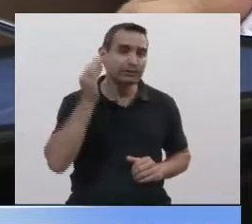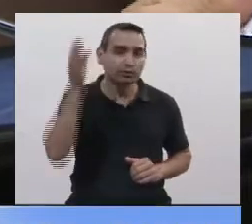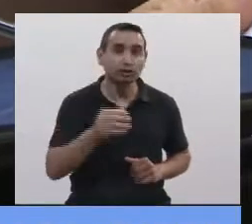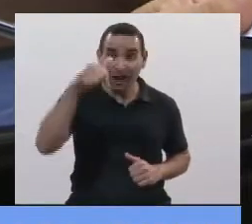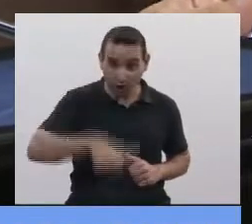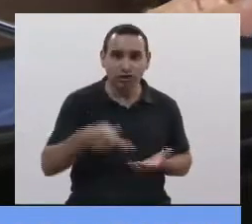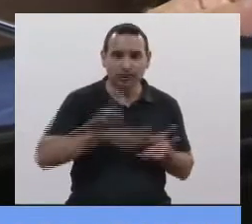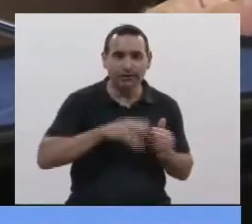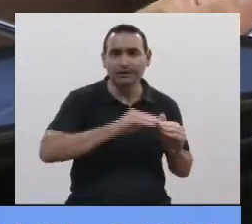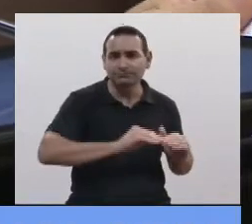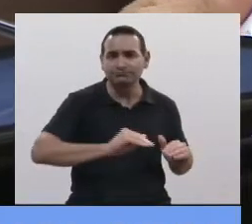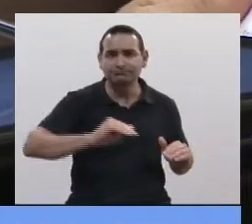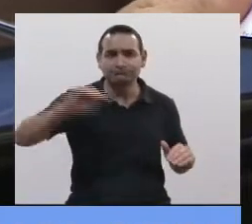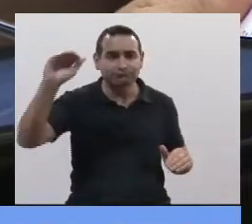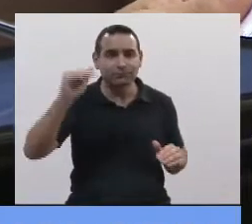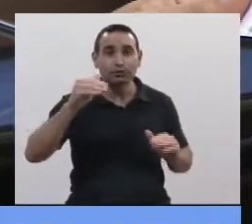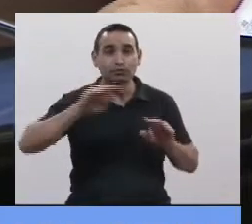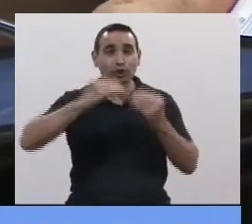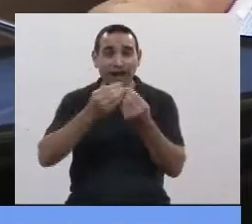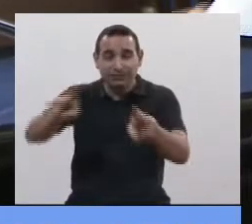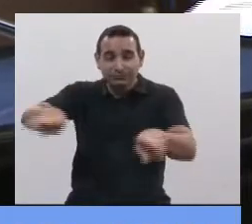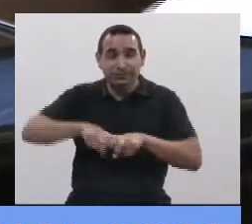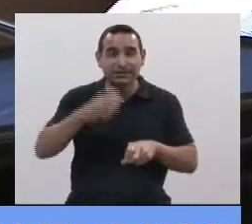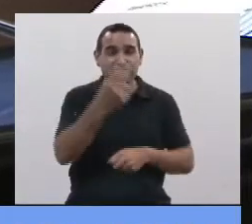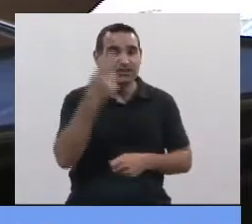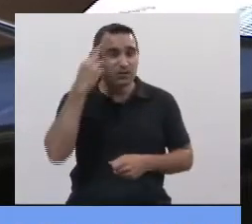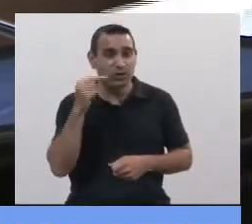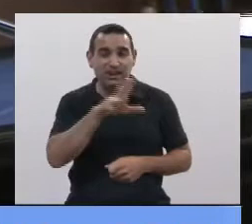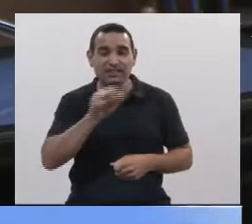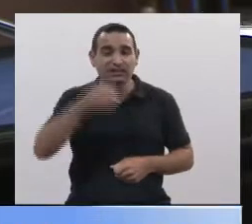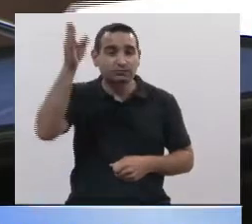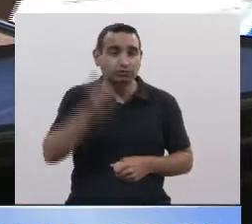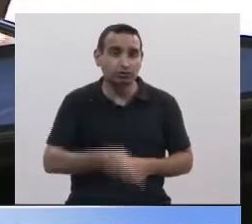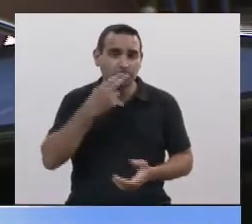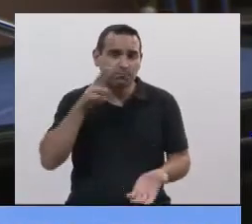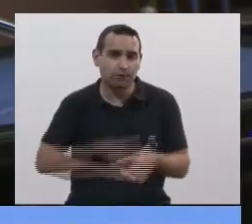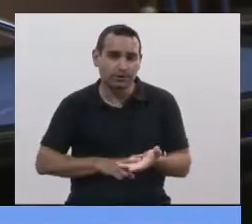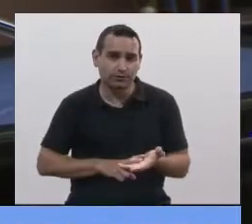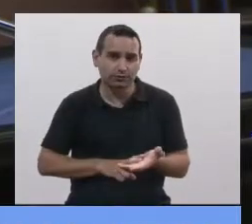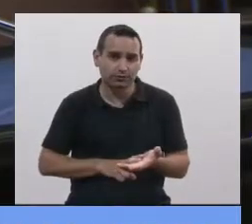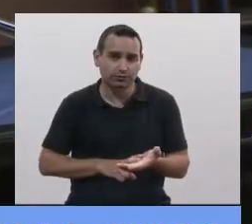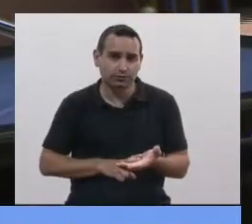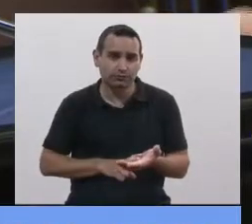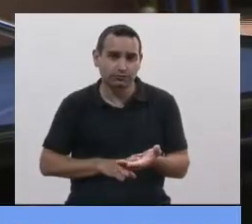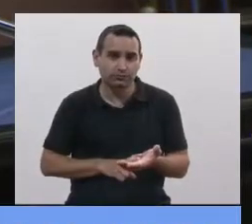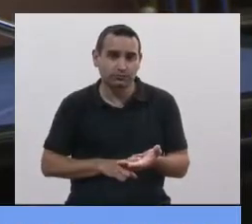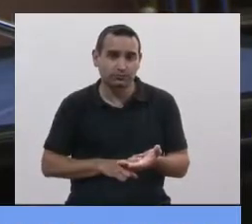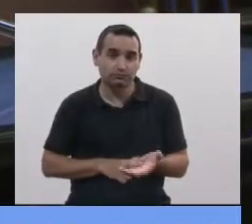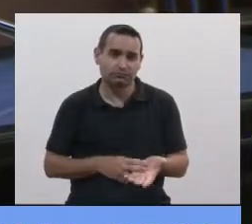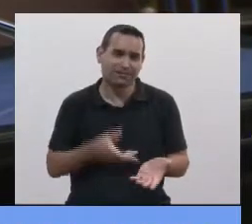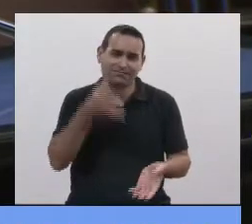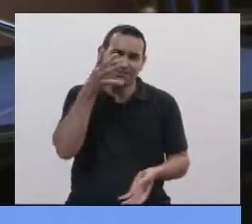hoy vamos a llegar de vuelta la recaudación total 29 o 30% de presión tributaria.